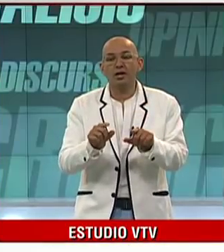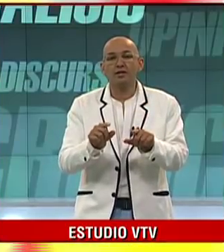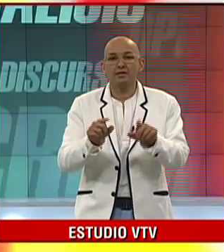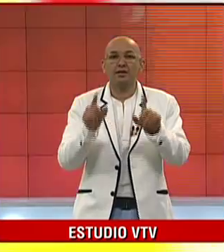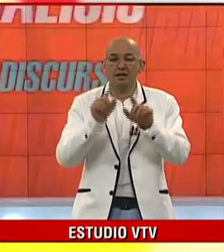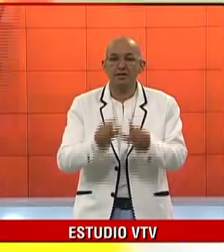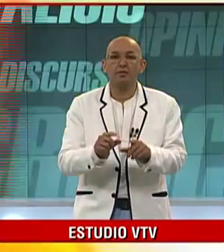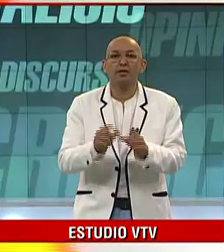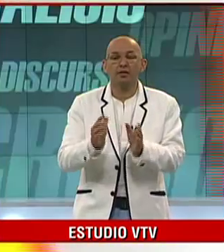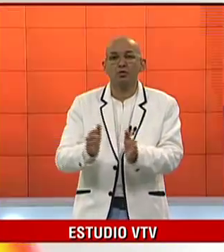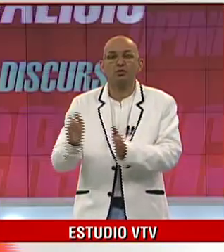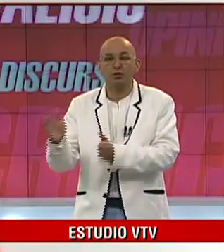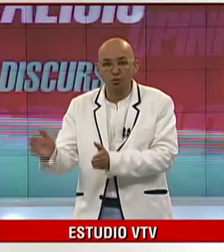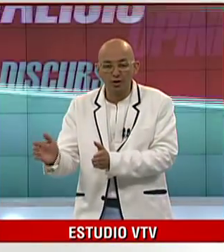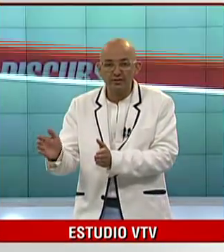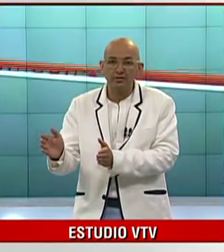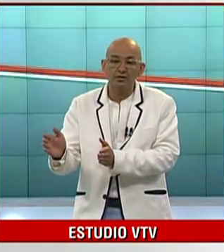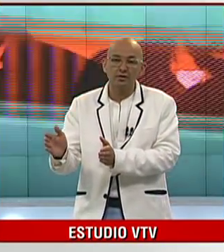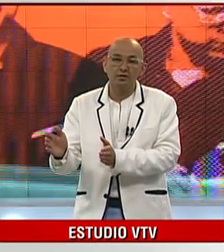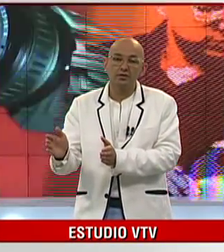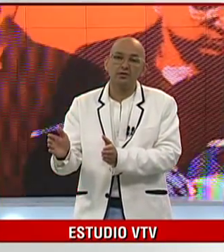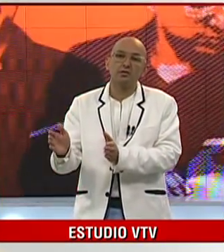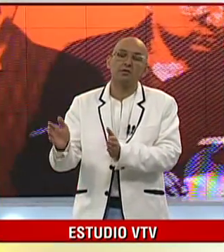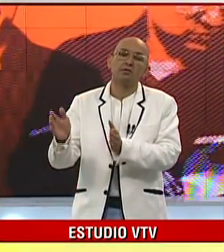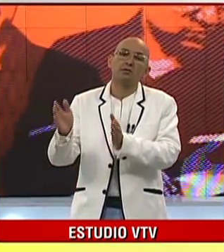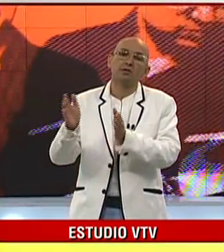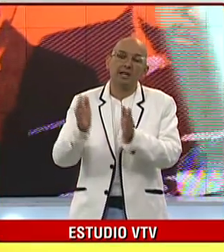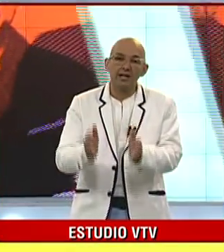en Venezuela si desgraciadamente estos sectores